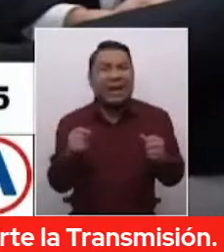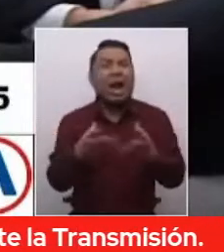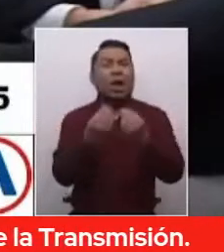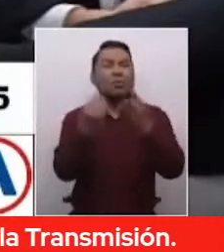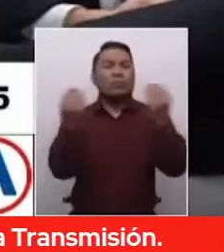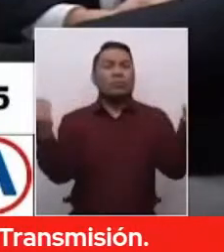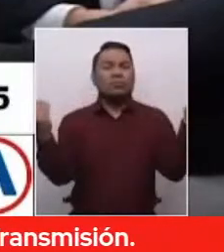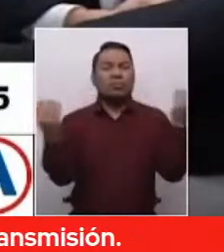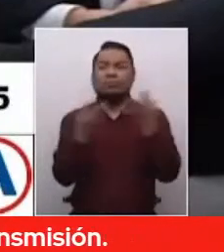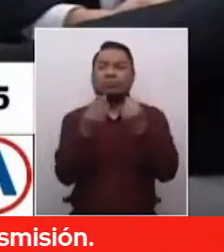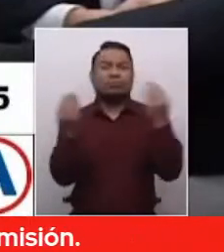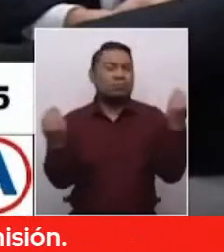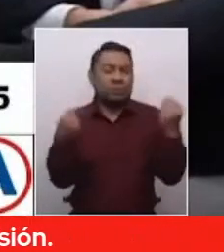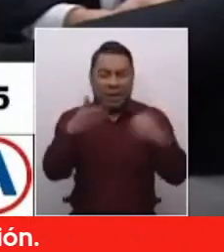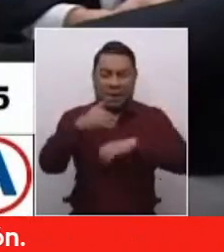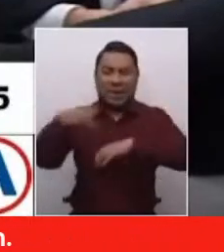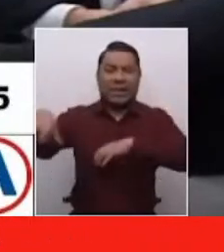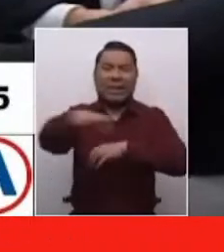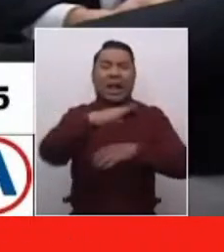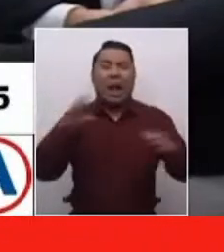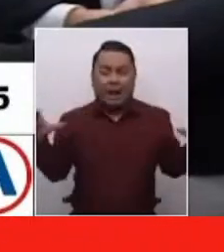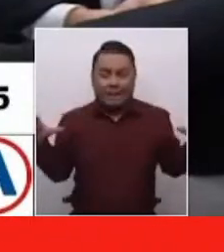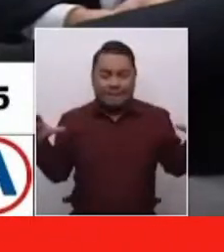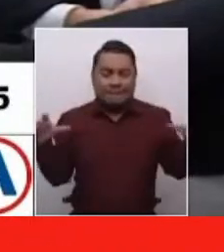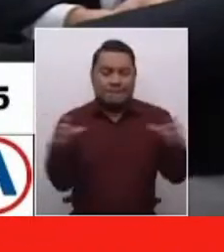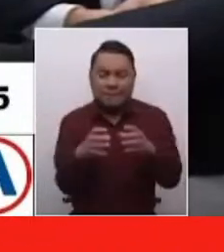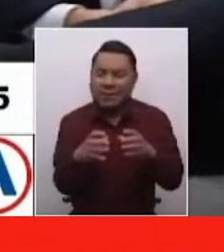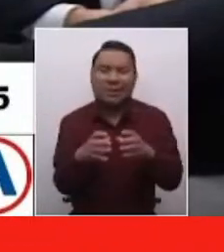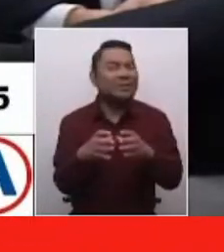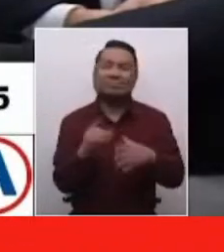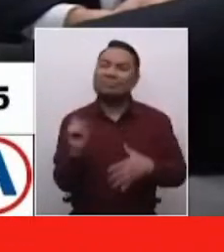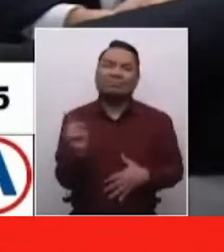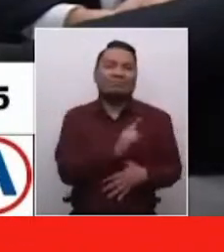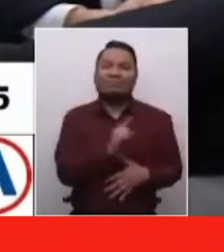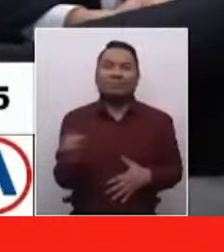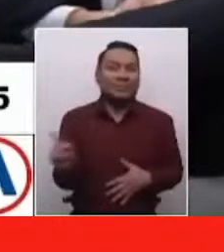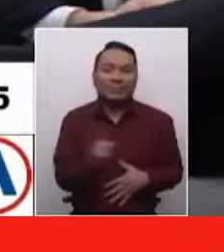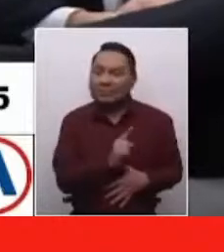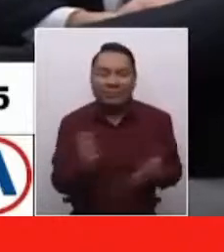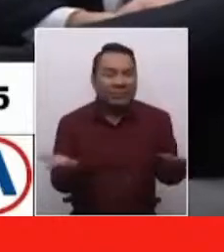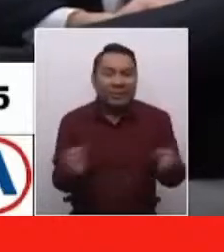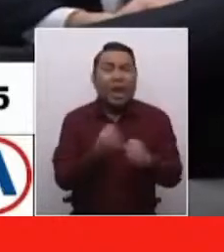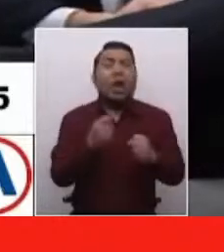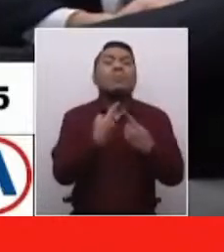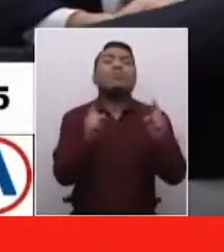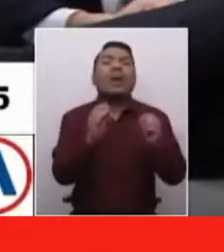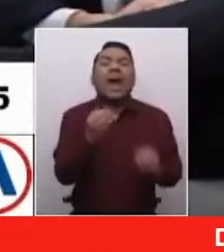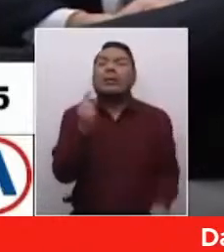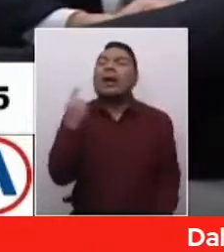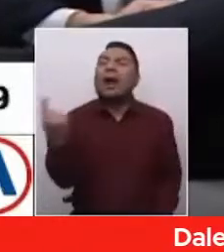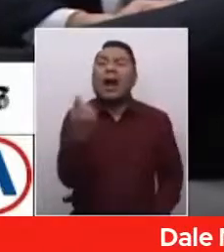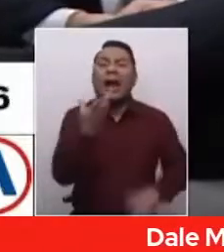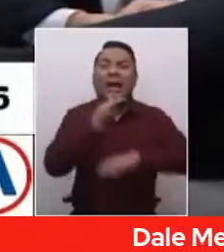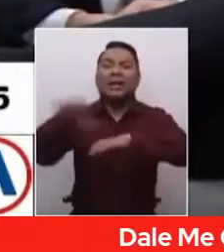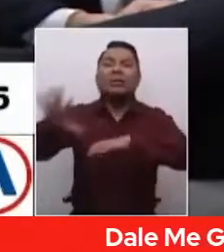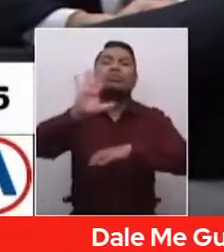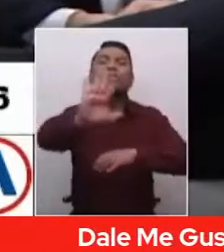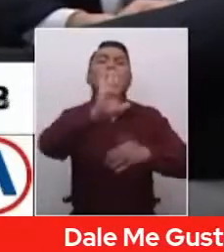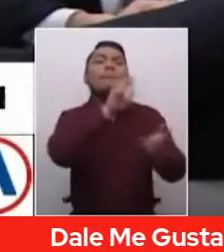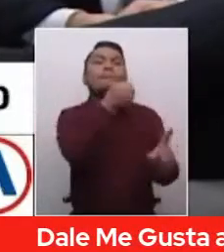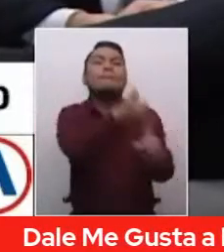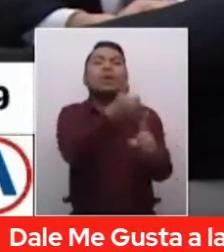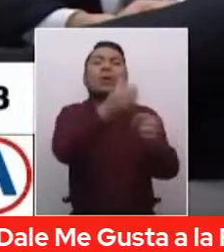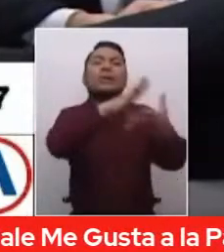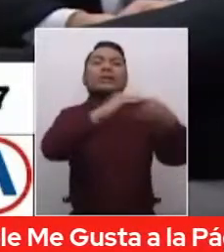cantidad exorbitante que hay de distritos se hace inaplicable, porque cada distrito tiene su propia historia, cada distrito tiene su